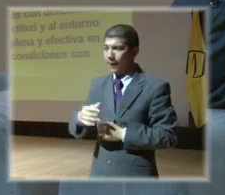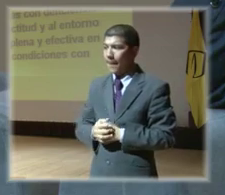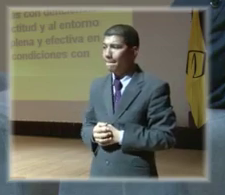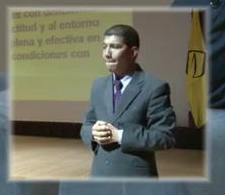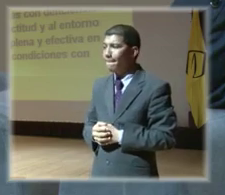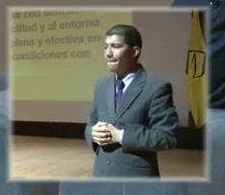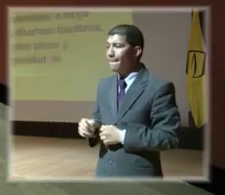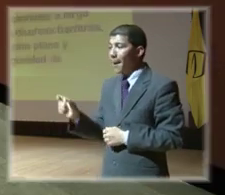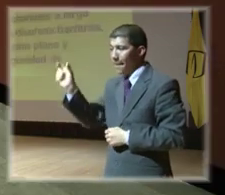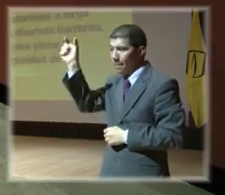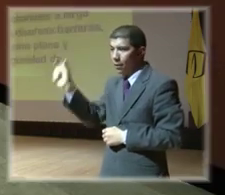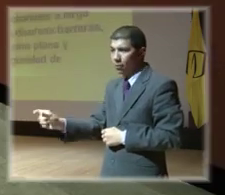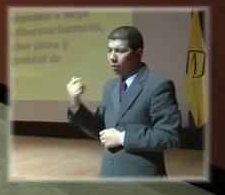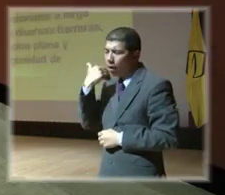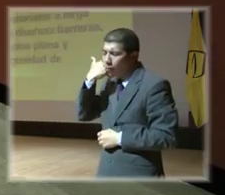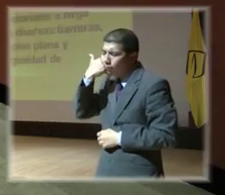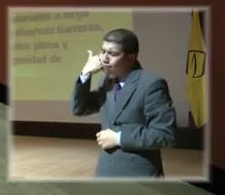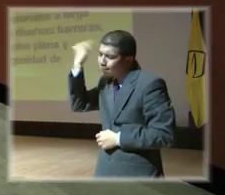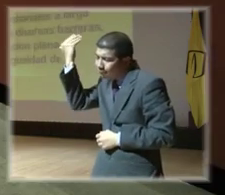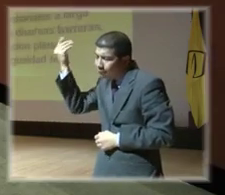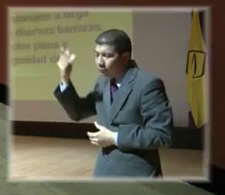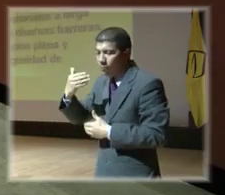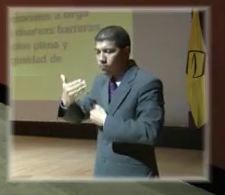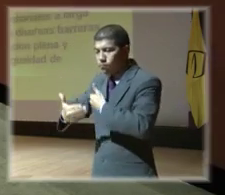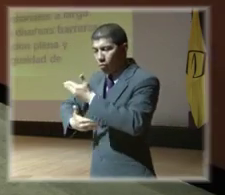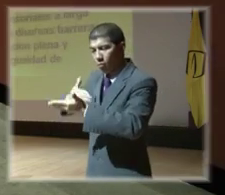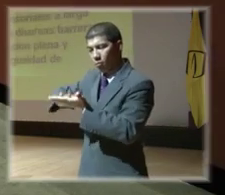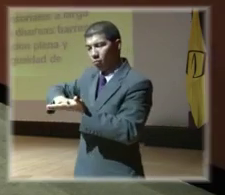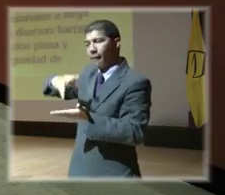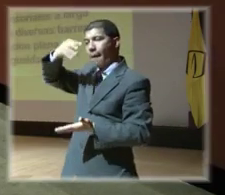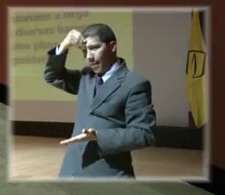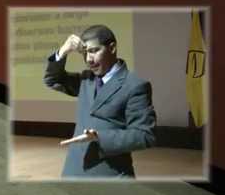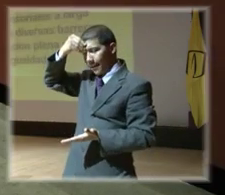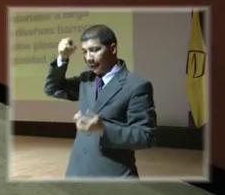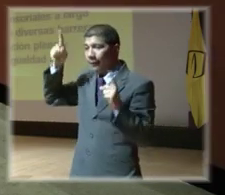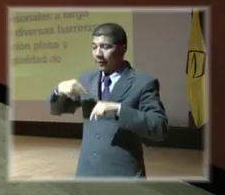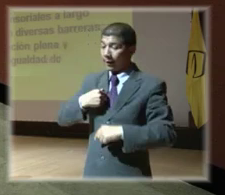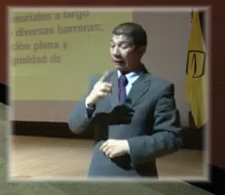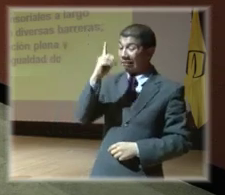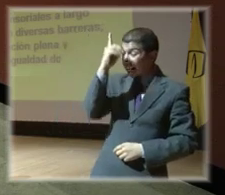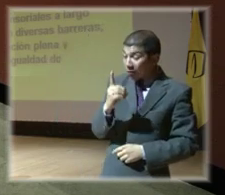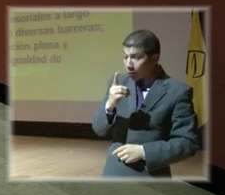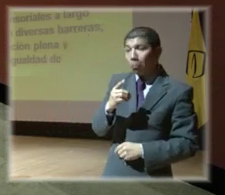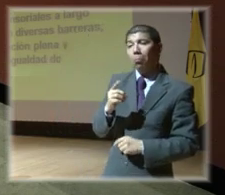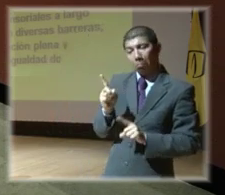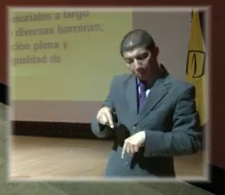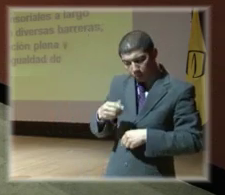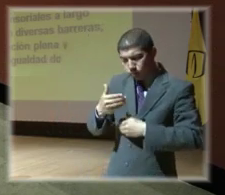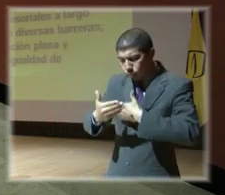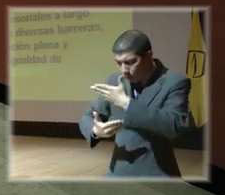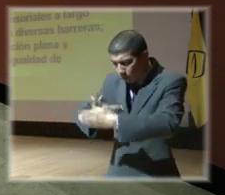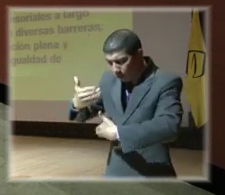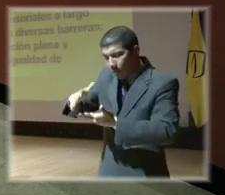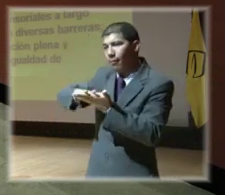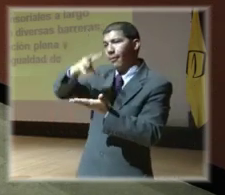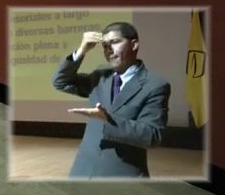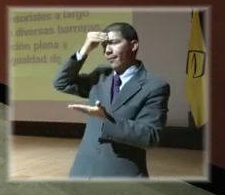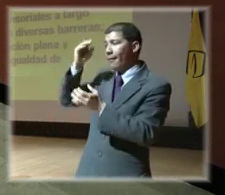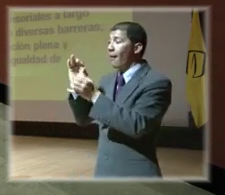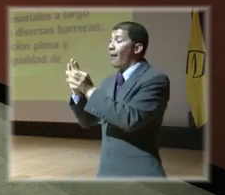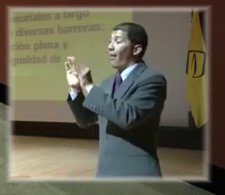se aprende, a tomar decisiones se aprende, y en ese punto es donde las familias, en un mismo